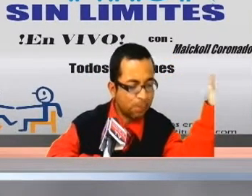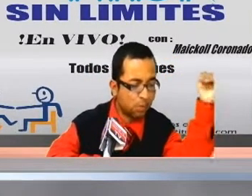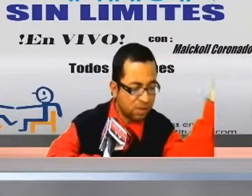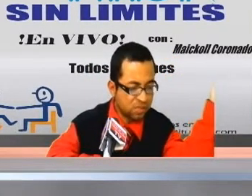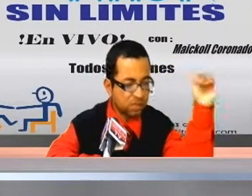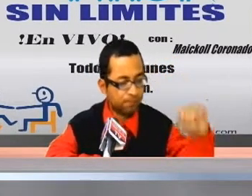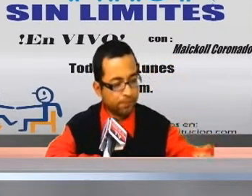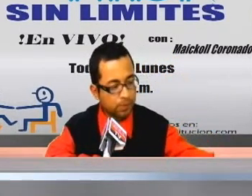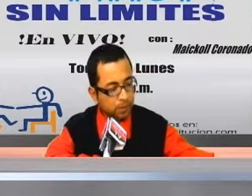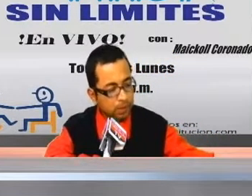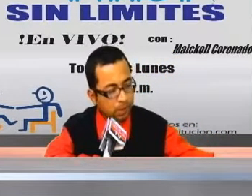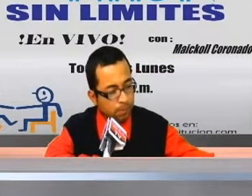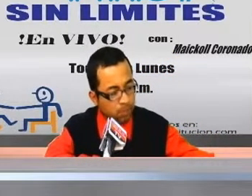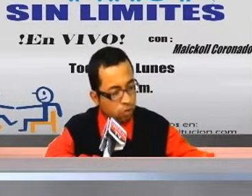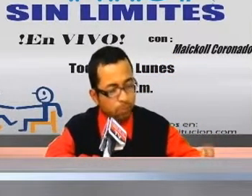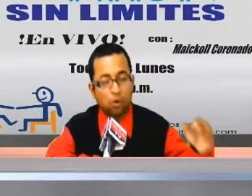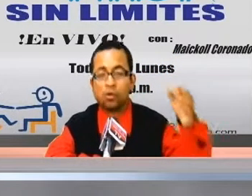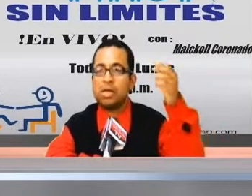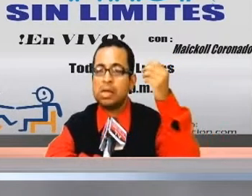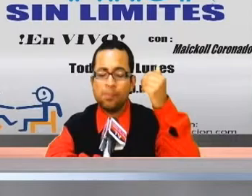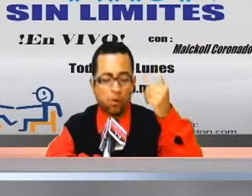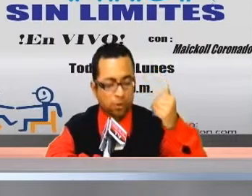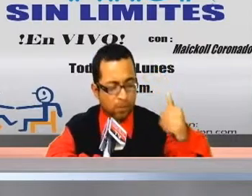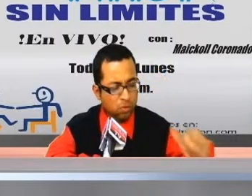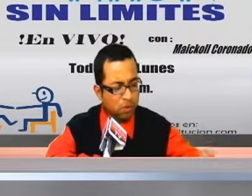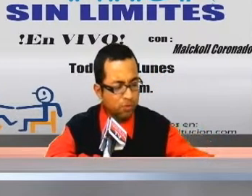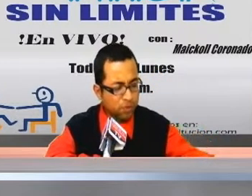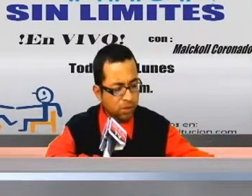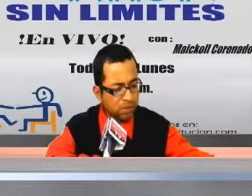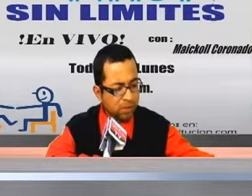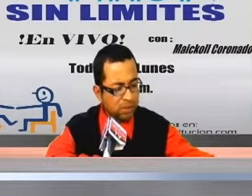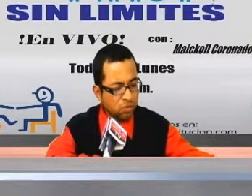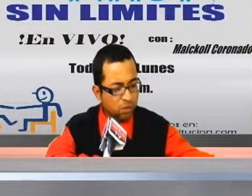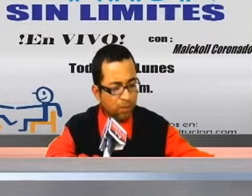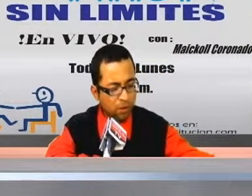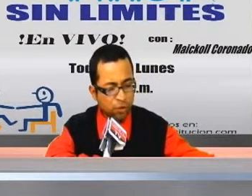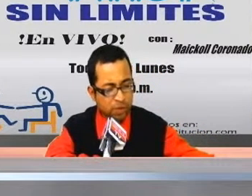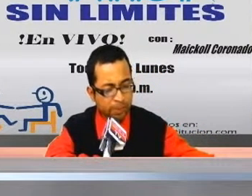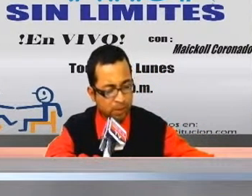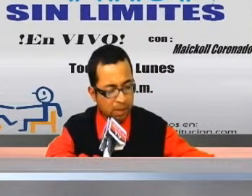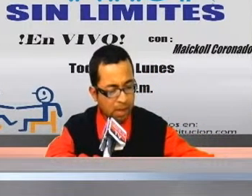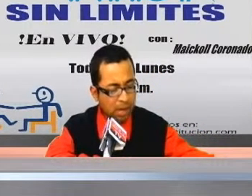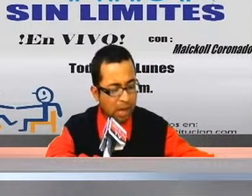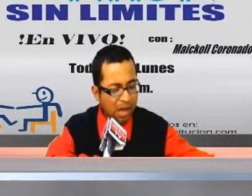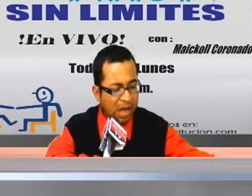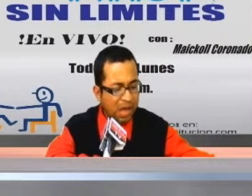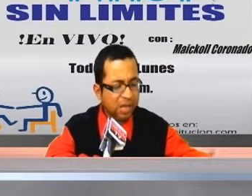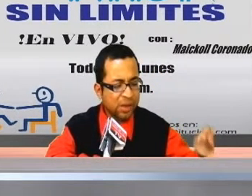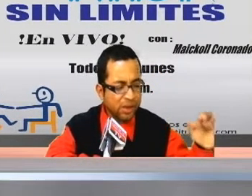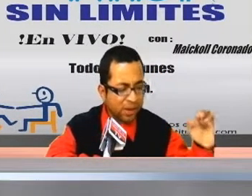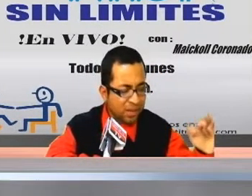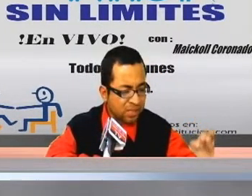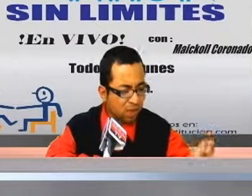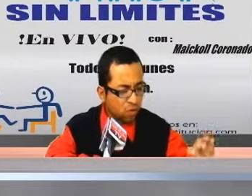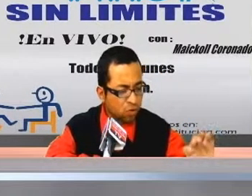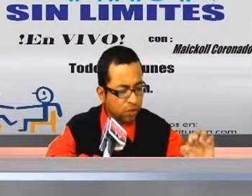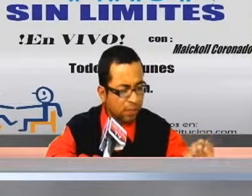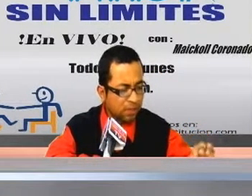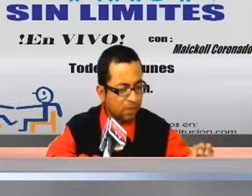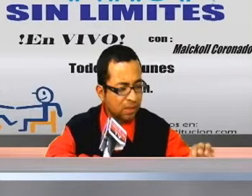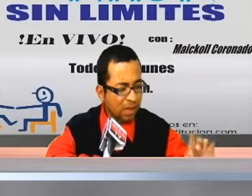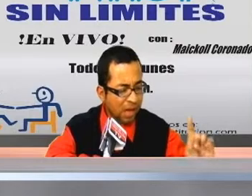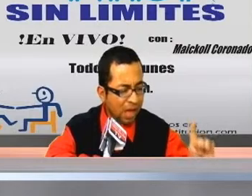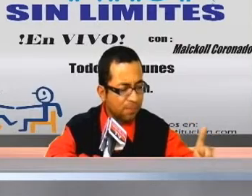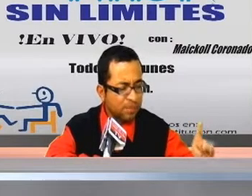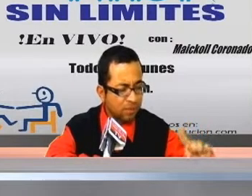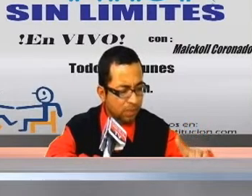en provincia. Me escucho, por intermedio de la Oficina de Atención de Personas con Discapacidad, ha realizado los